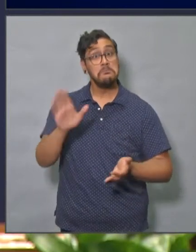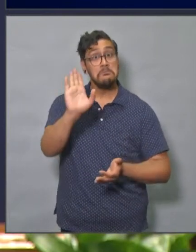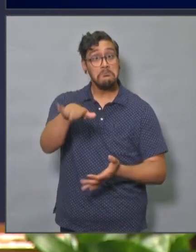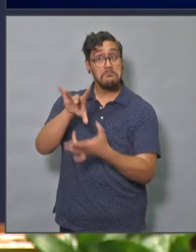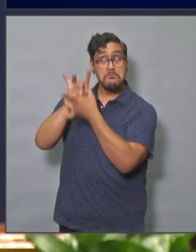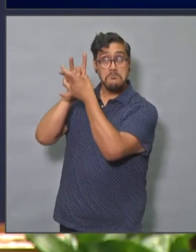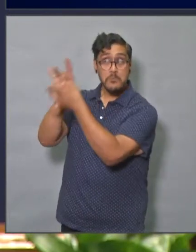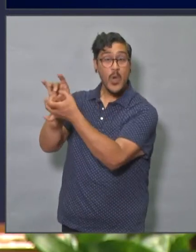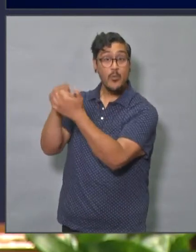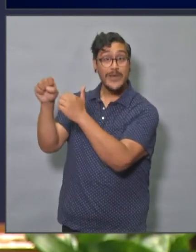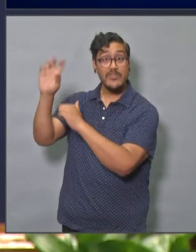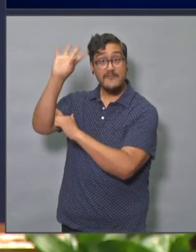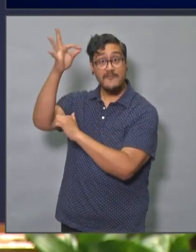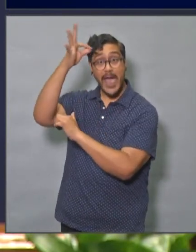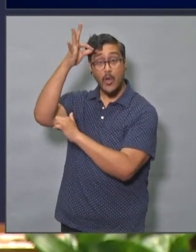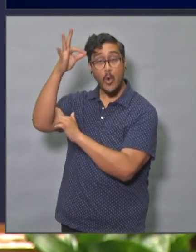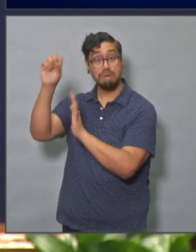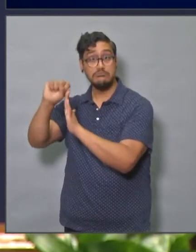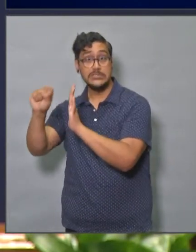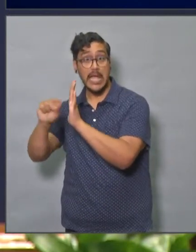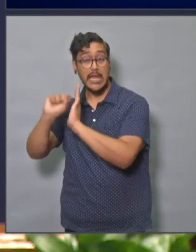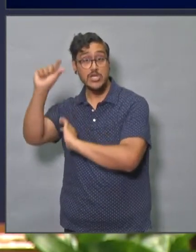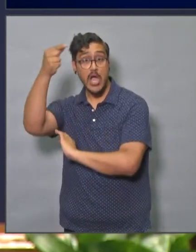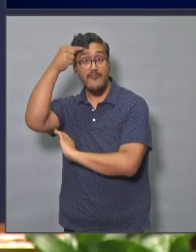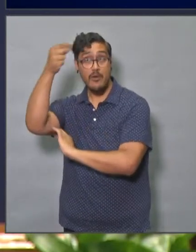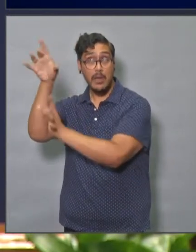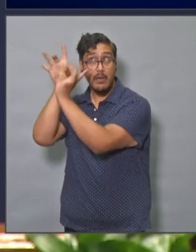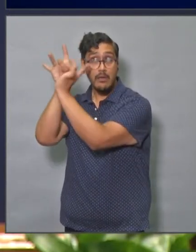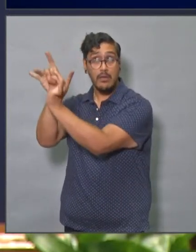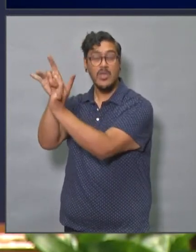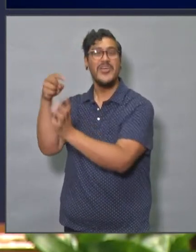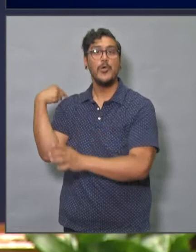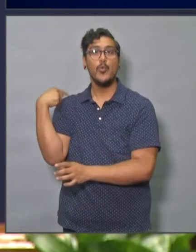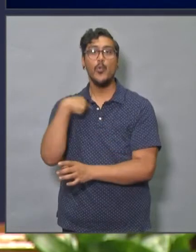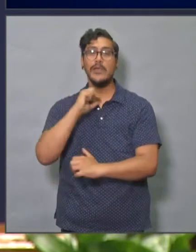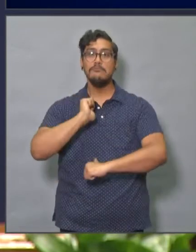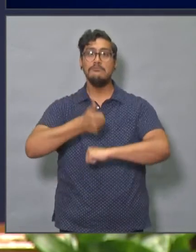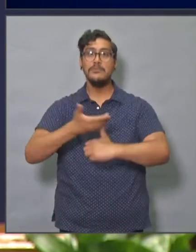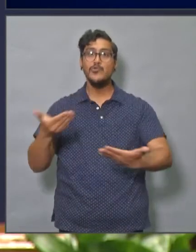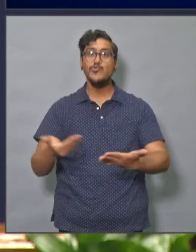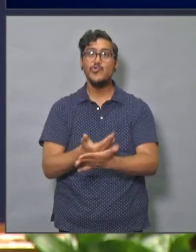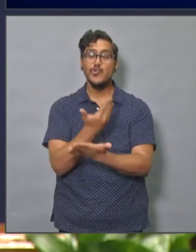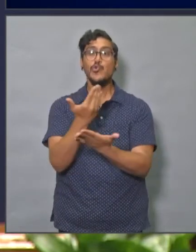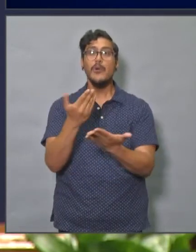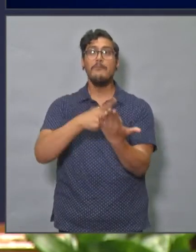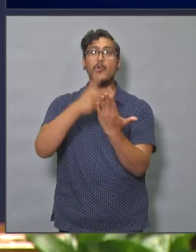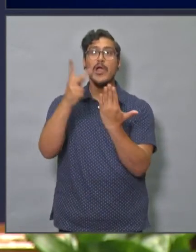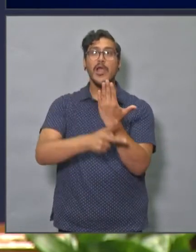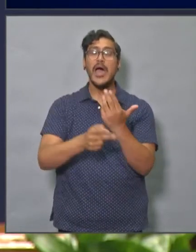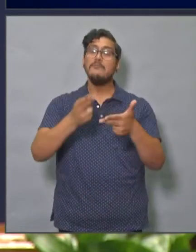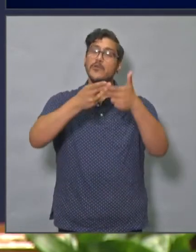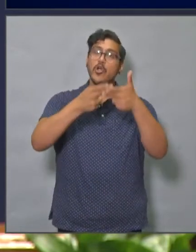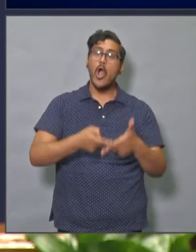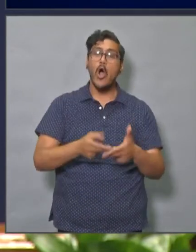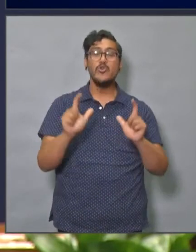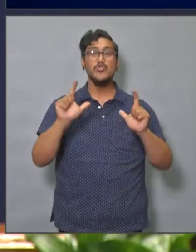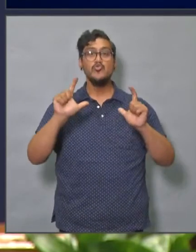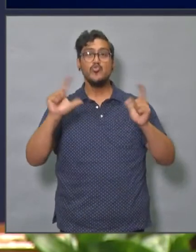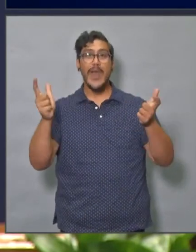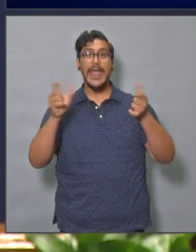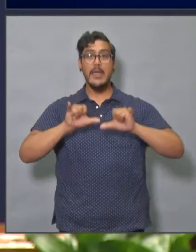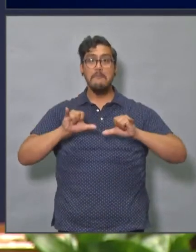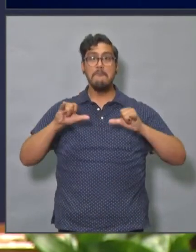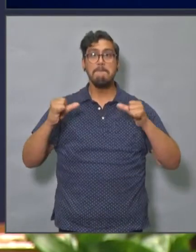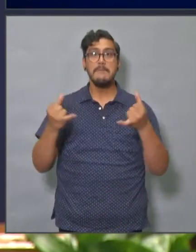y el estado, nosotros hemos lanzado una nueva programa que se llama Gran Platos Entregados. Este